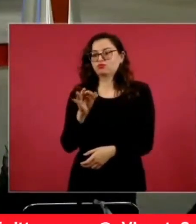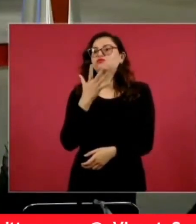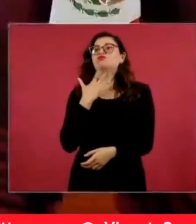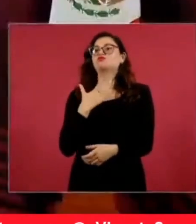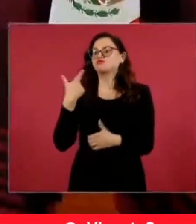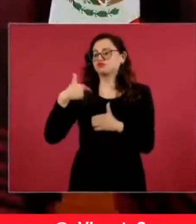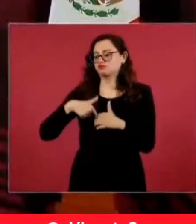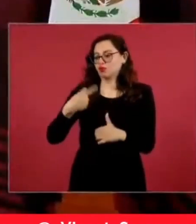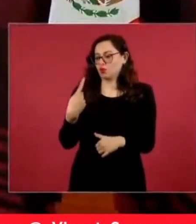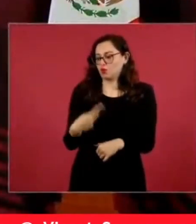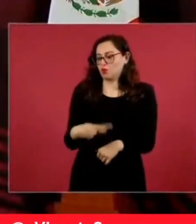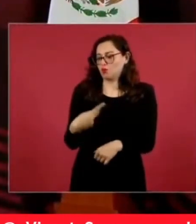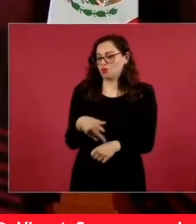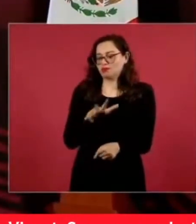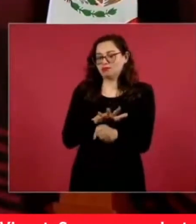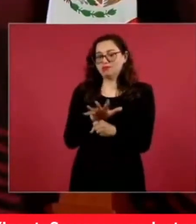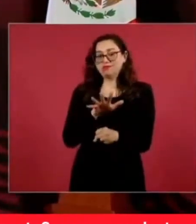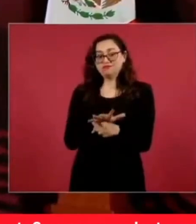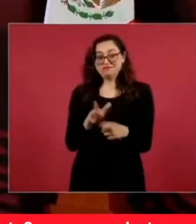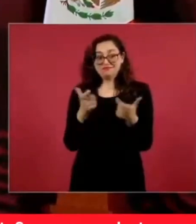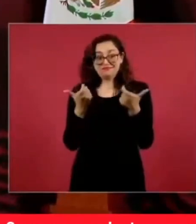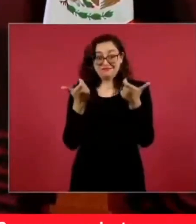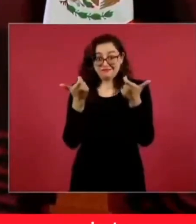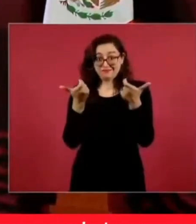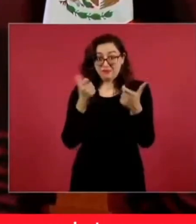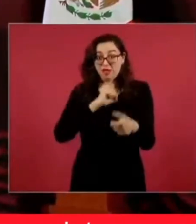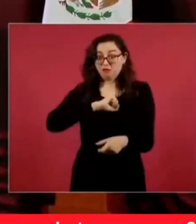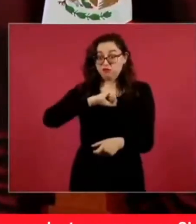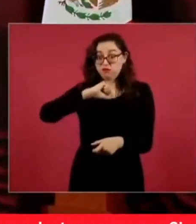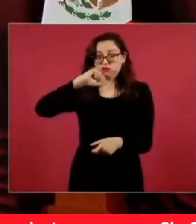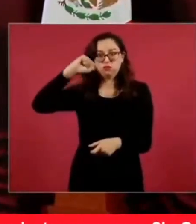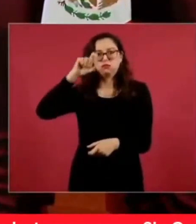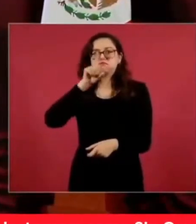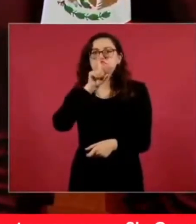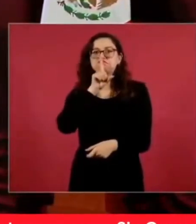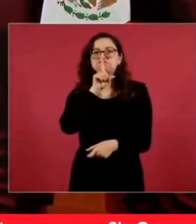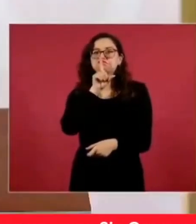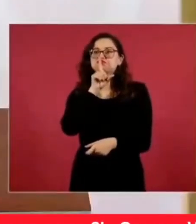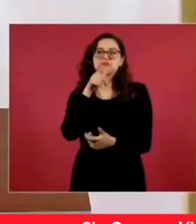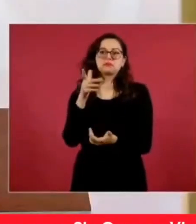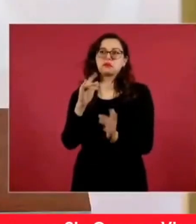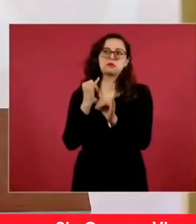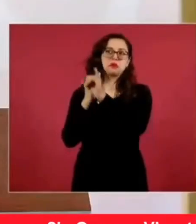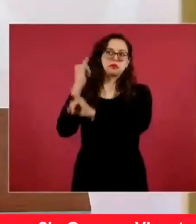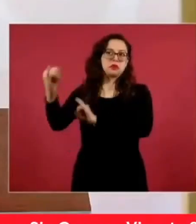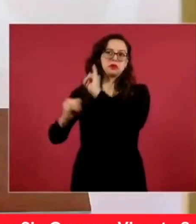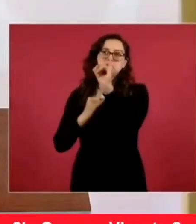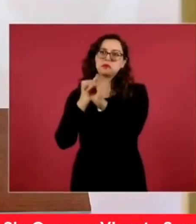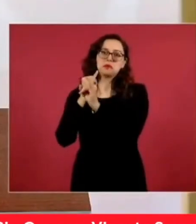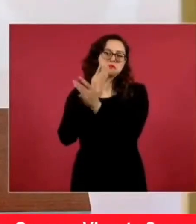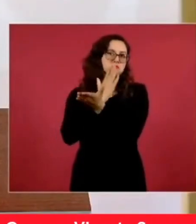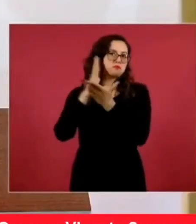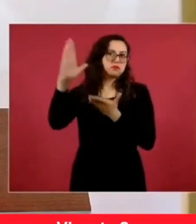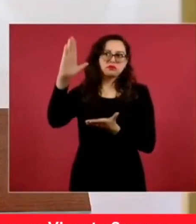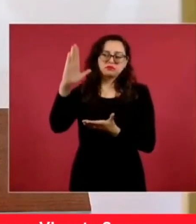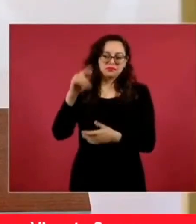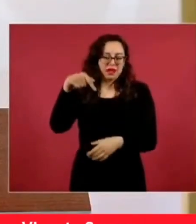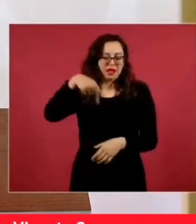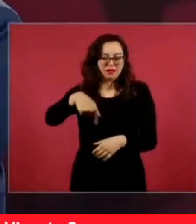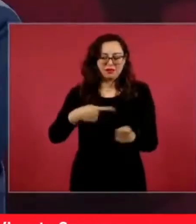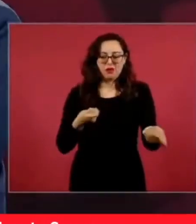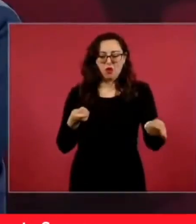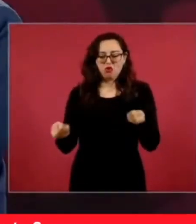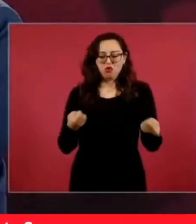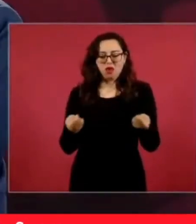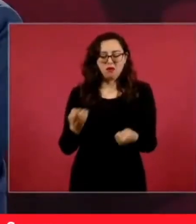y también de control de precios, que eso es importante, que no suba el precio